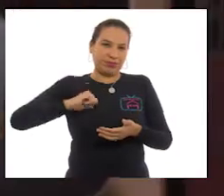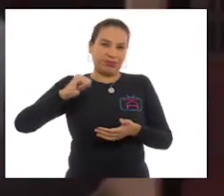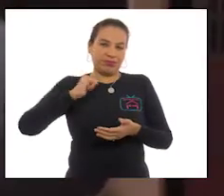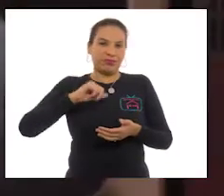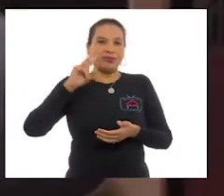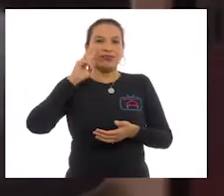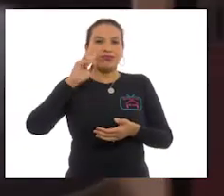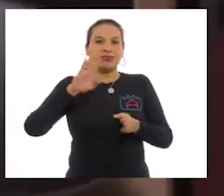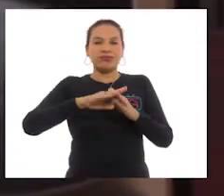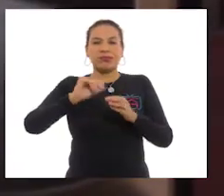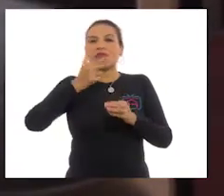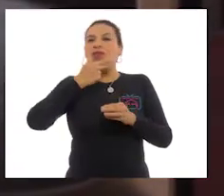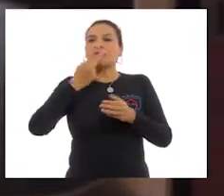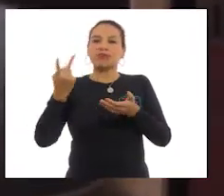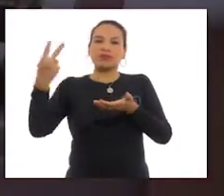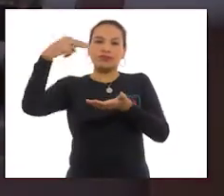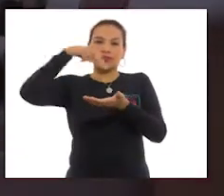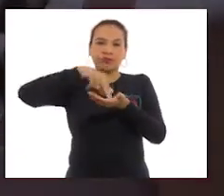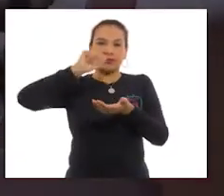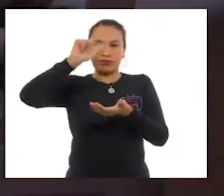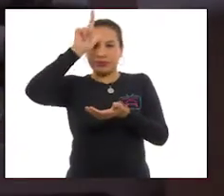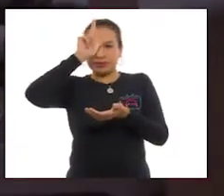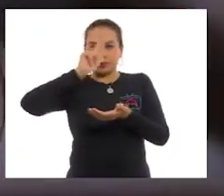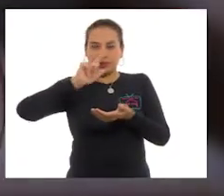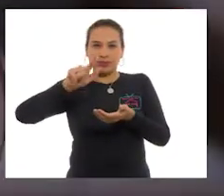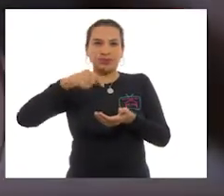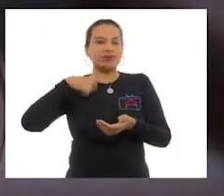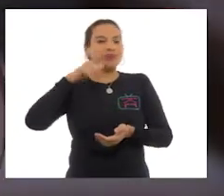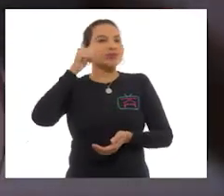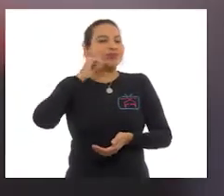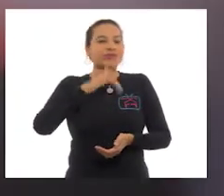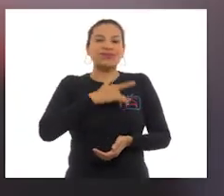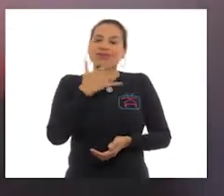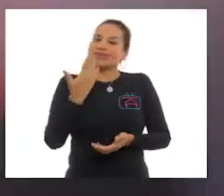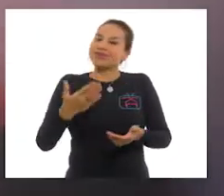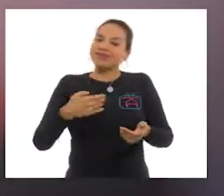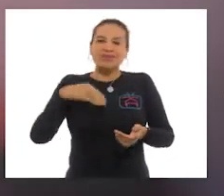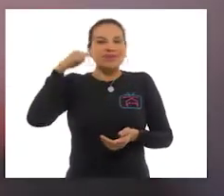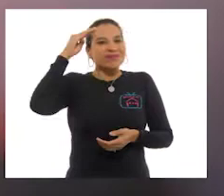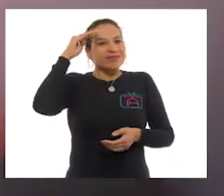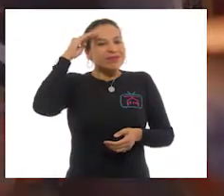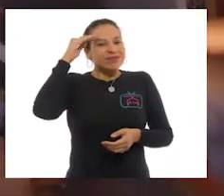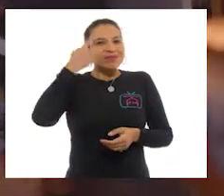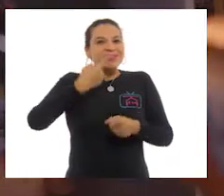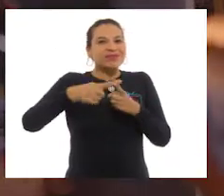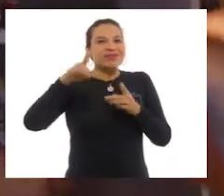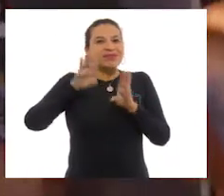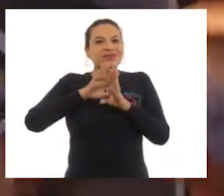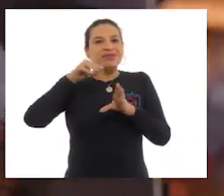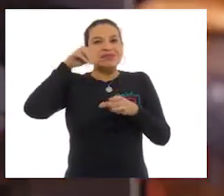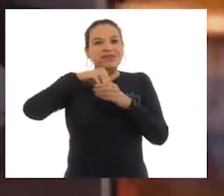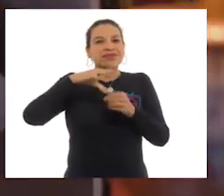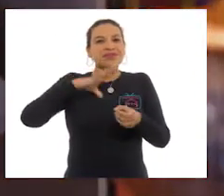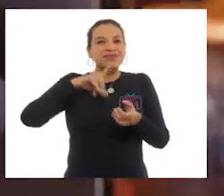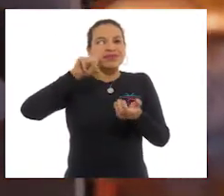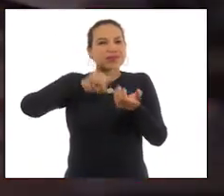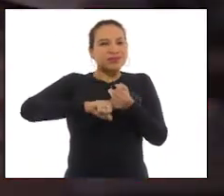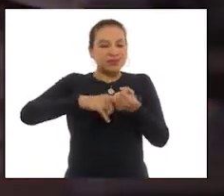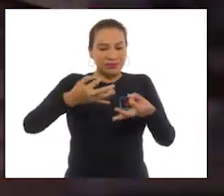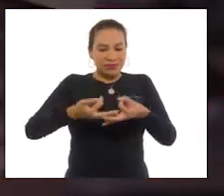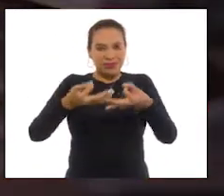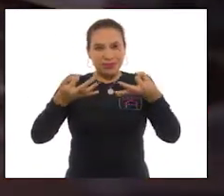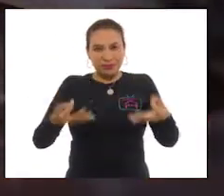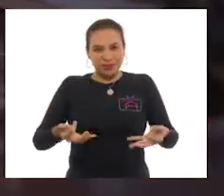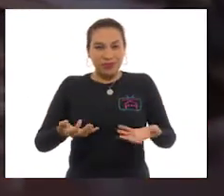que vio llegar al hombre a la luna, a mí siempre me fascinaba pensar en los secretos que había enterrados en la